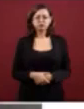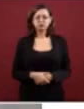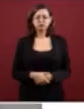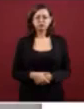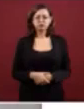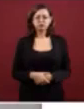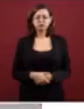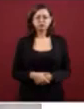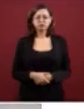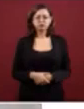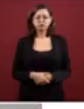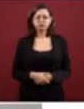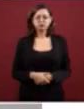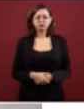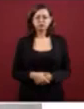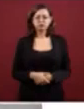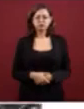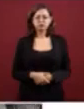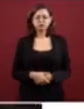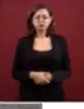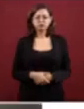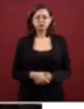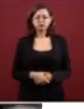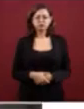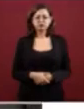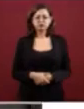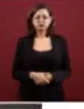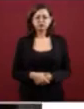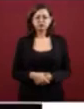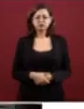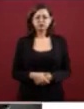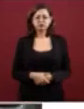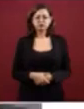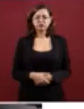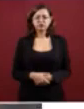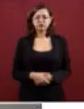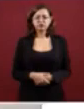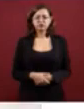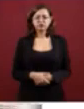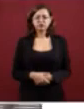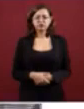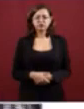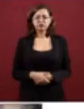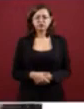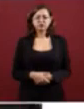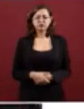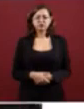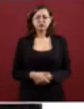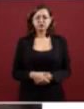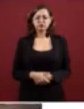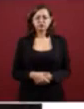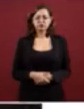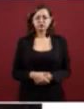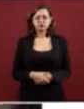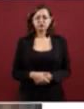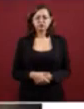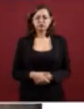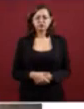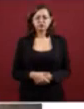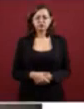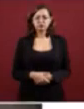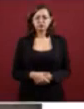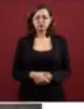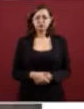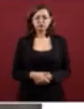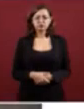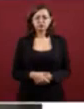Pare todo. Dile a tu gente que pare todo. ¿Listo, ya? Sí, sí, no va a pasar nada, tranquila. Tranquila, señora. Señora, señora, no